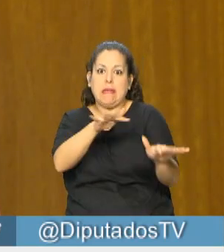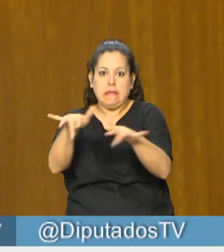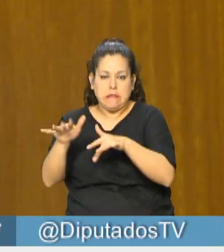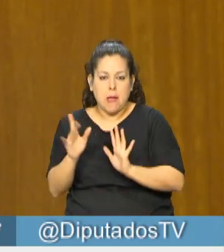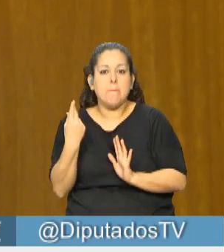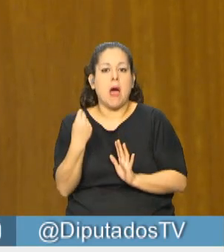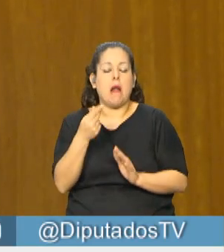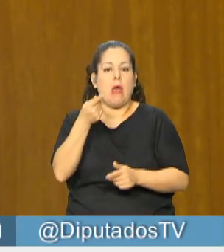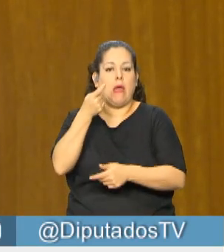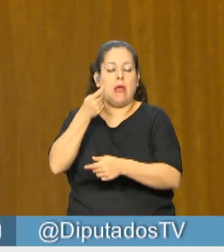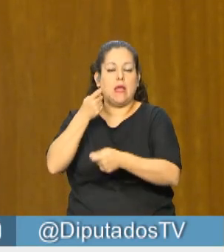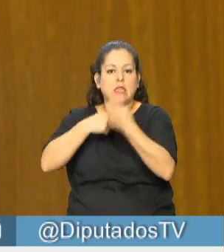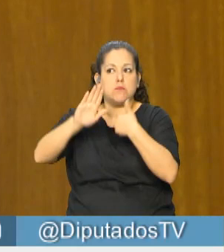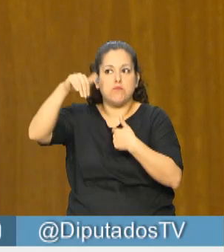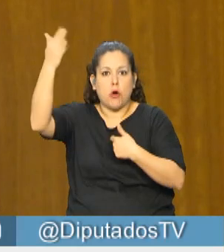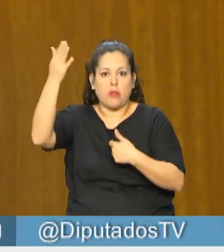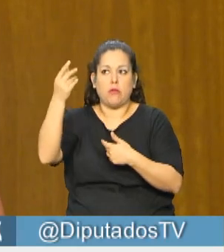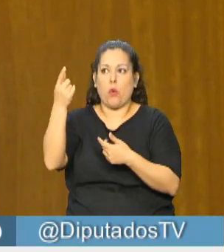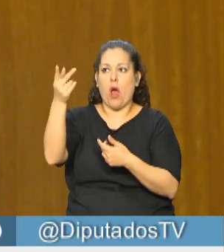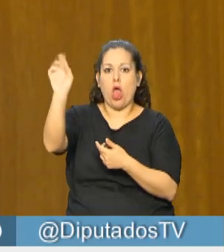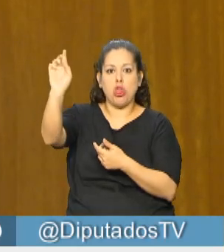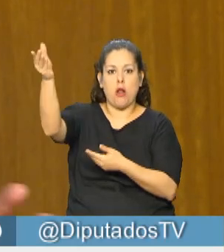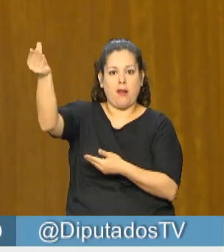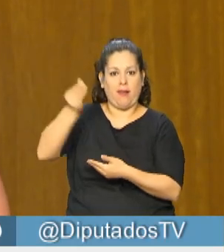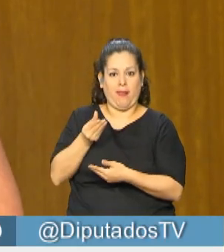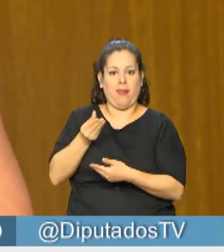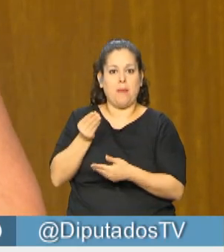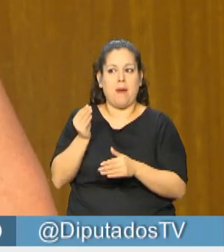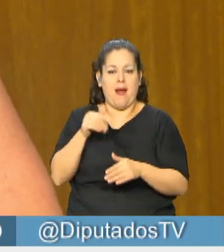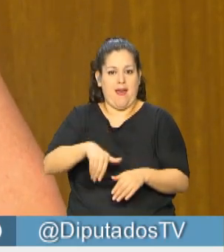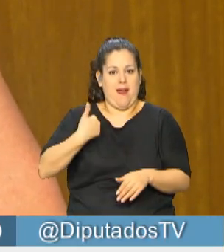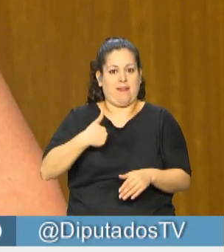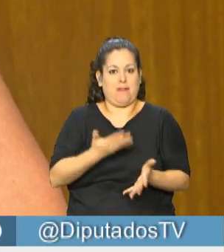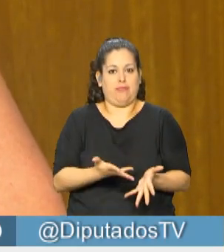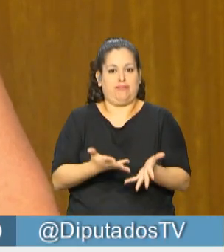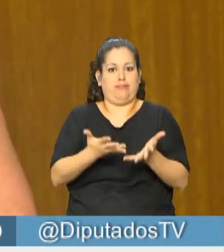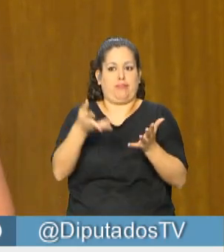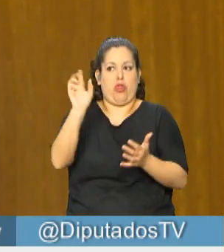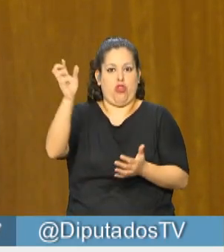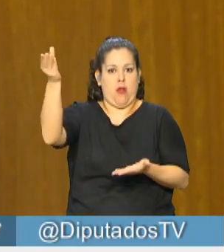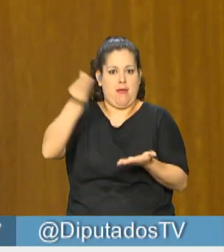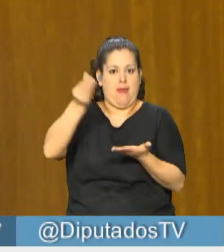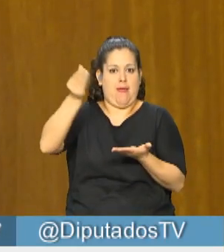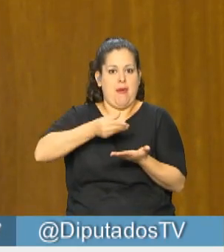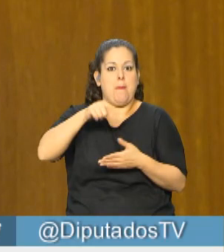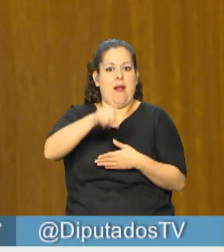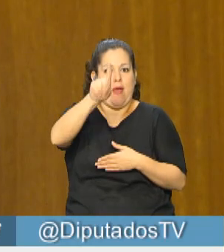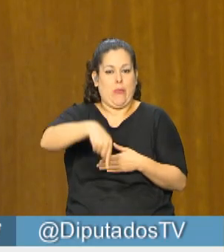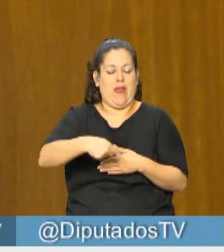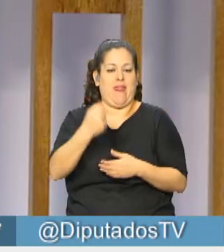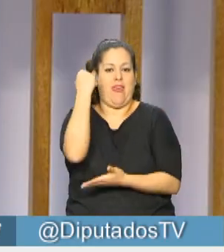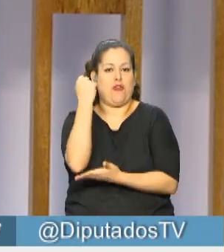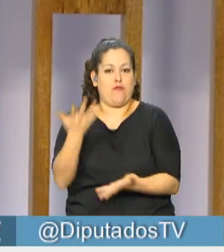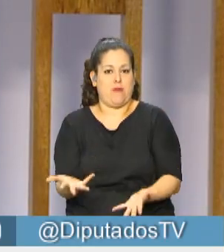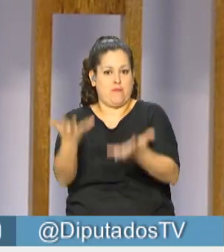tener más dólares genuinos ingresando al país, o buscan una alternativa distinta a ese proyecto de crecimiento económico? Usted utilizó una palabra que